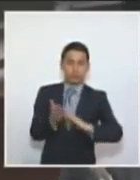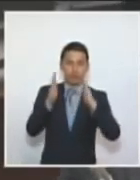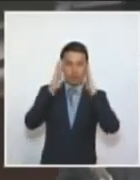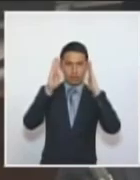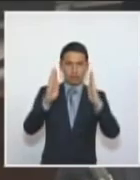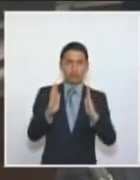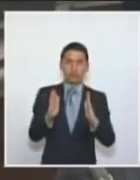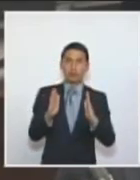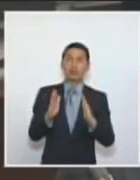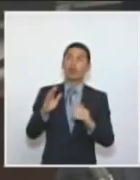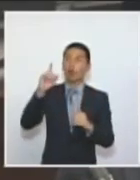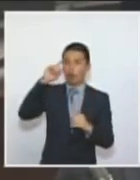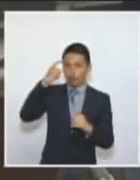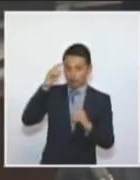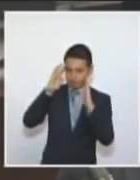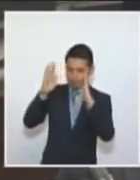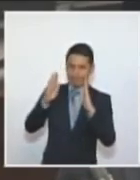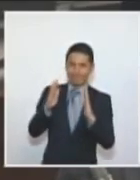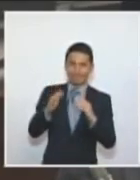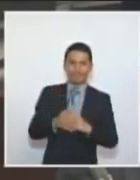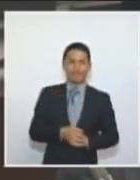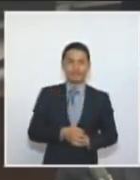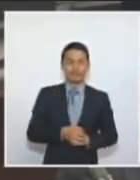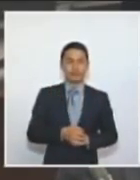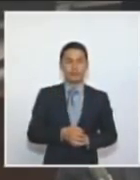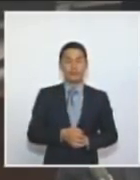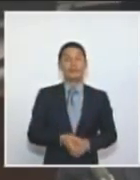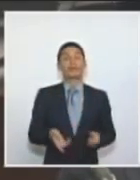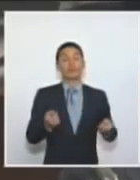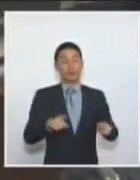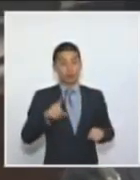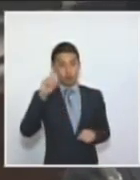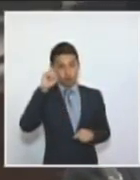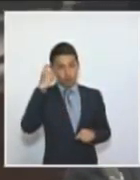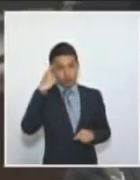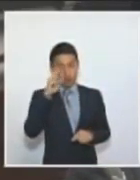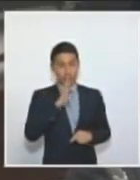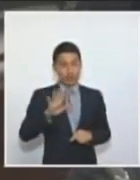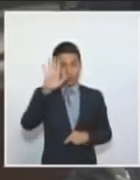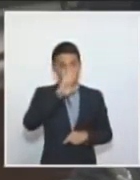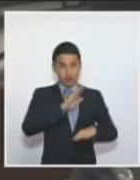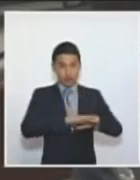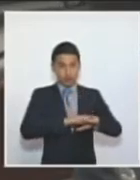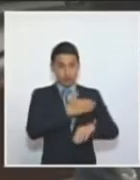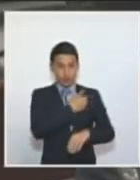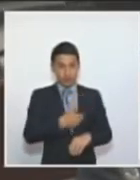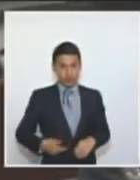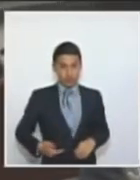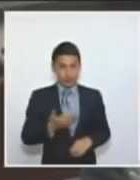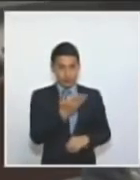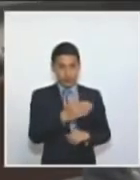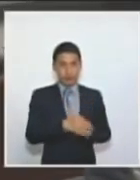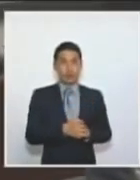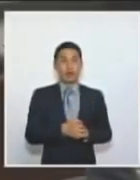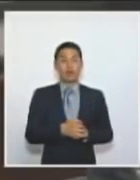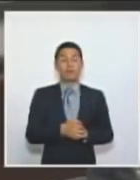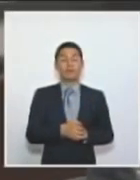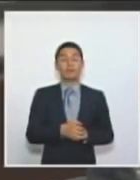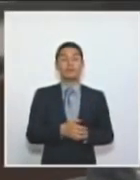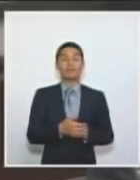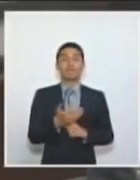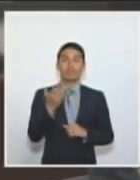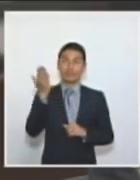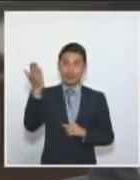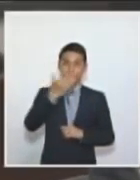del gobierno nacional. Pero también el gobierno nacional, señor presidente, el presidente de la República, el doctor Juan